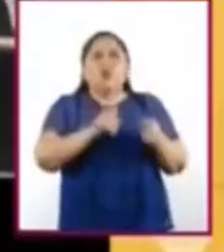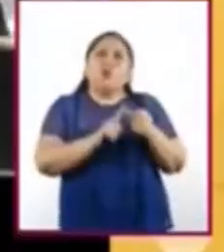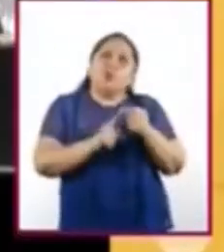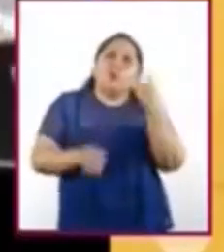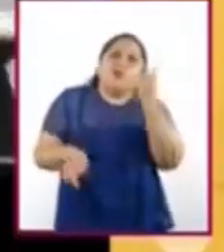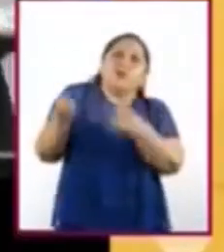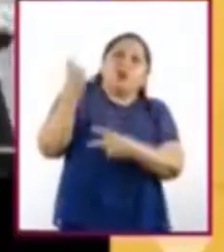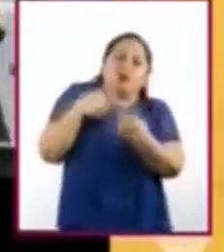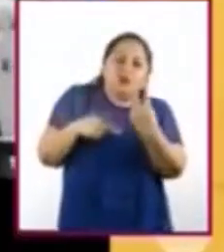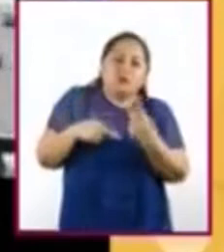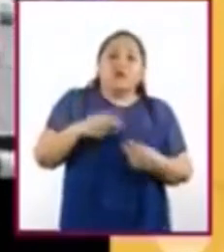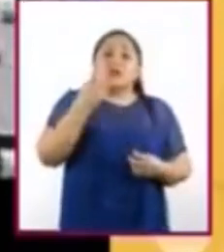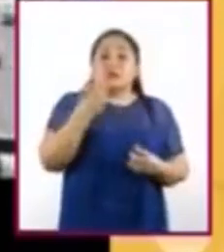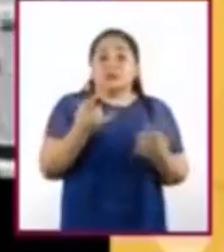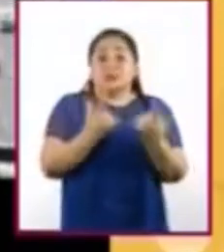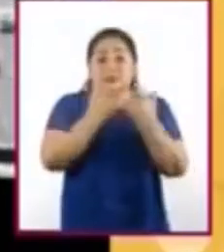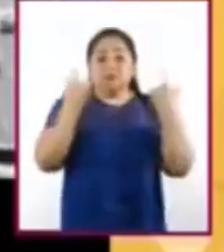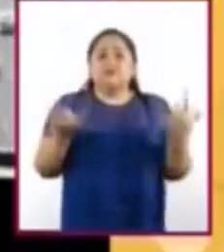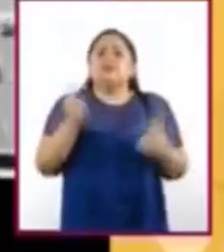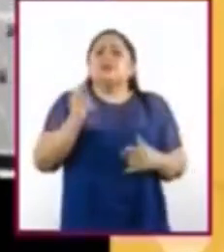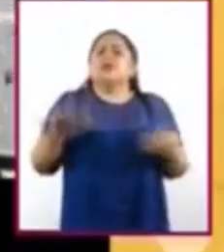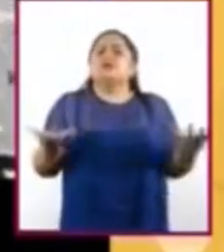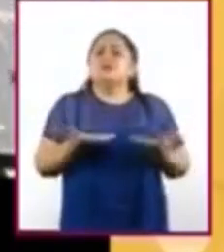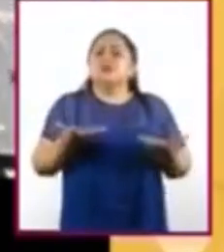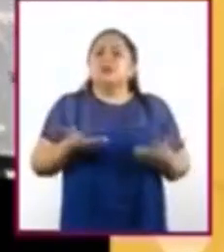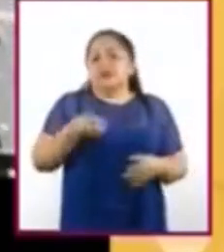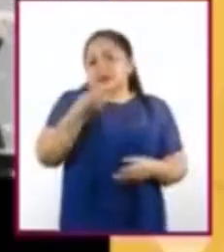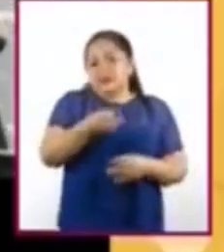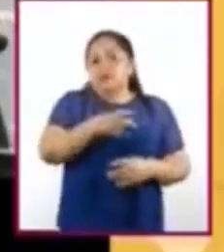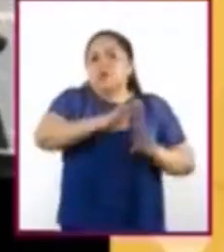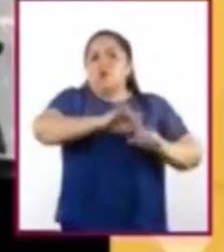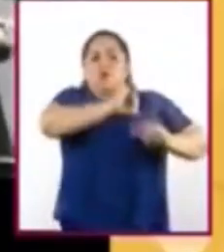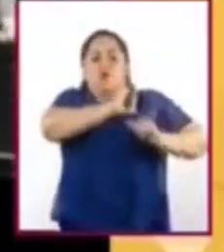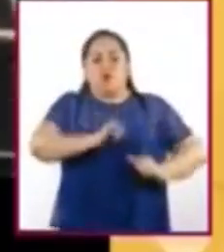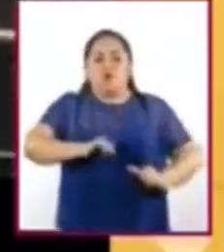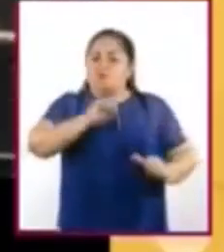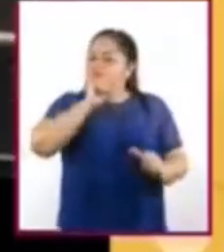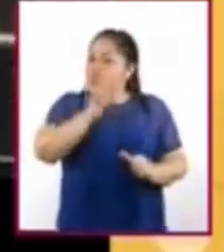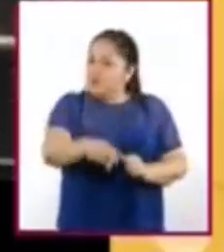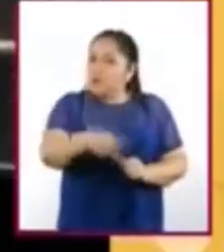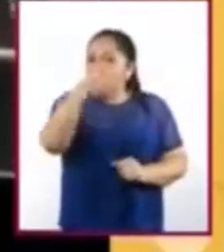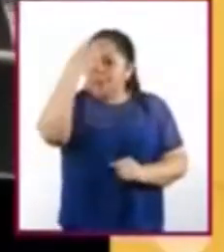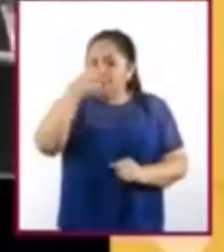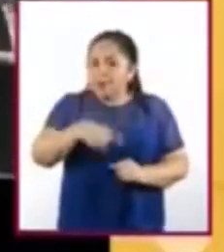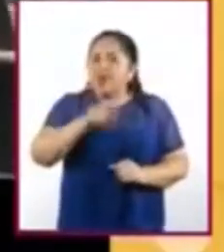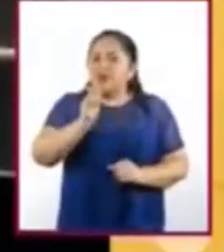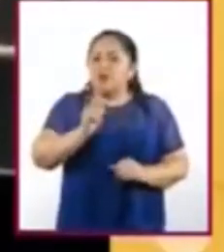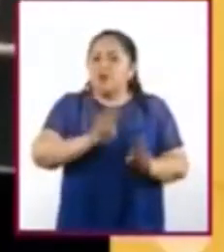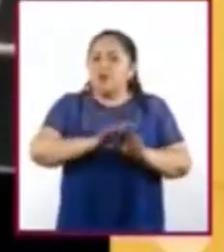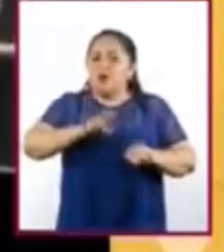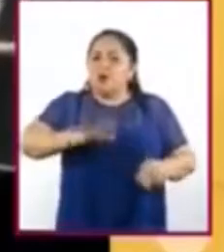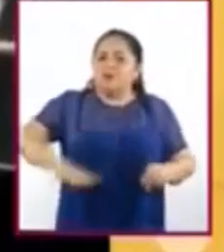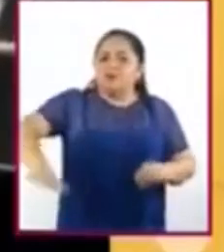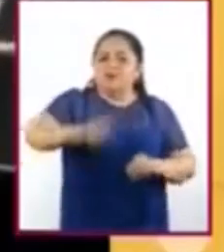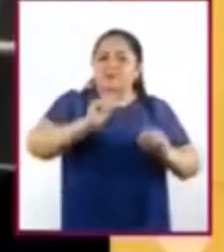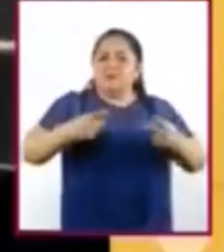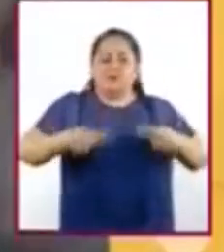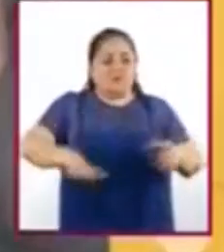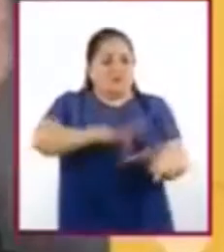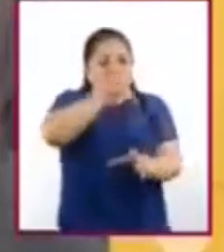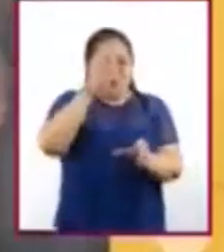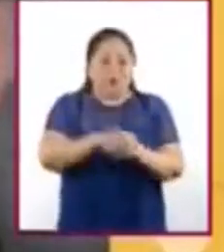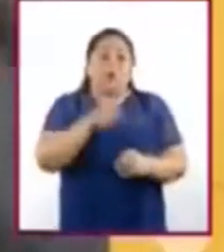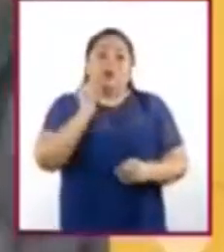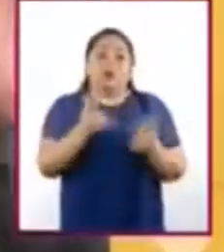venimos, y los historiadores lo que hacemos es justamente encargarnos de ese mismo asunto, pero a nivel de la sociedad en general.